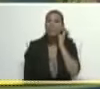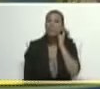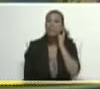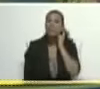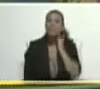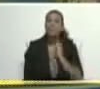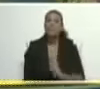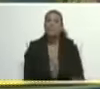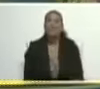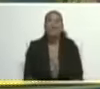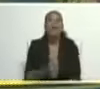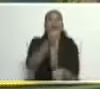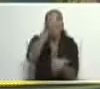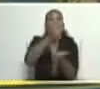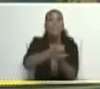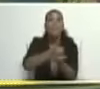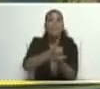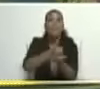Amén.